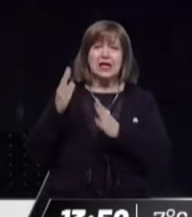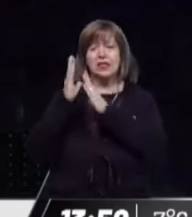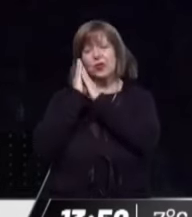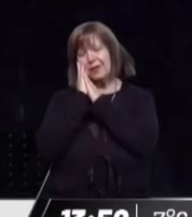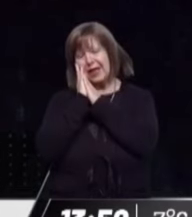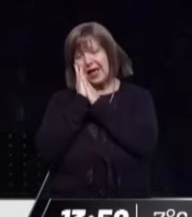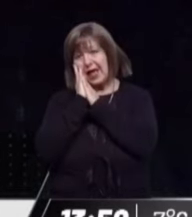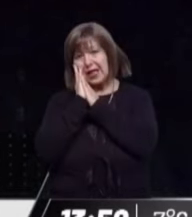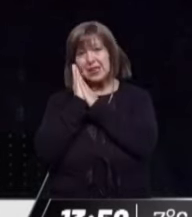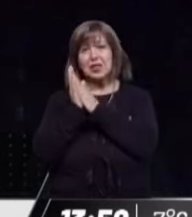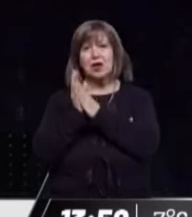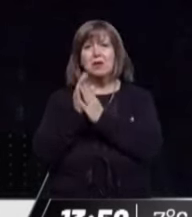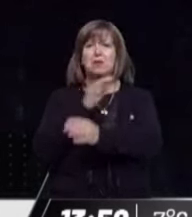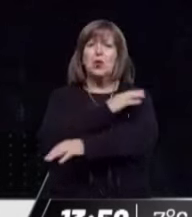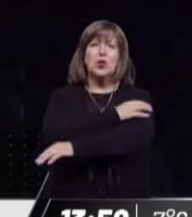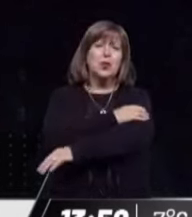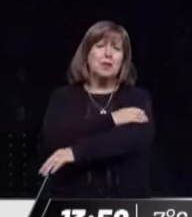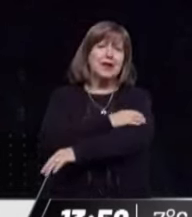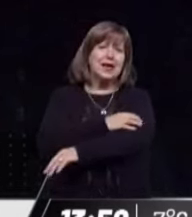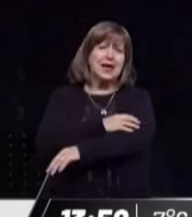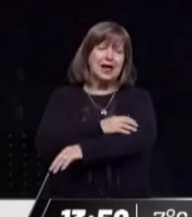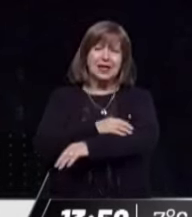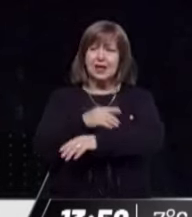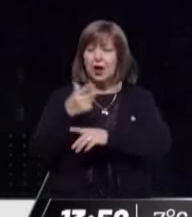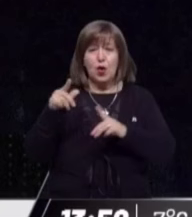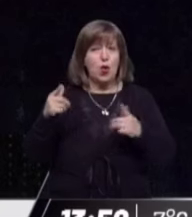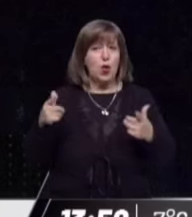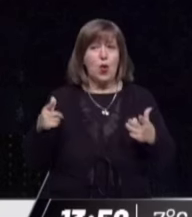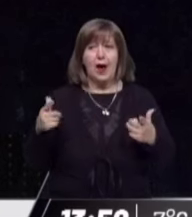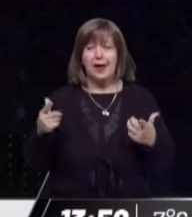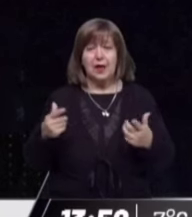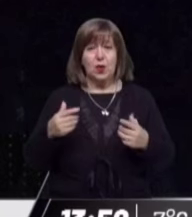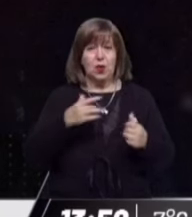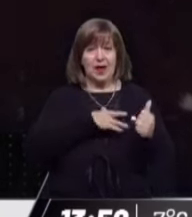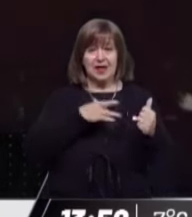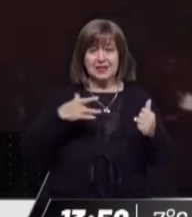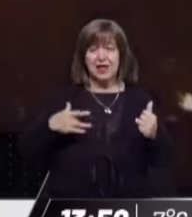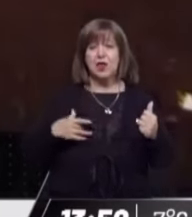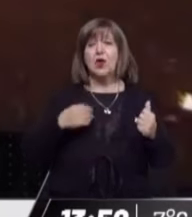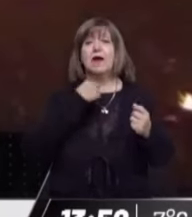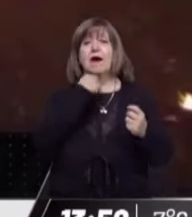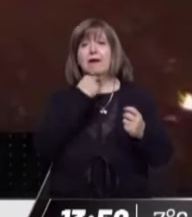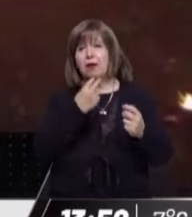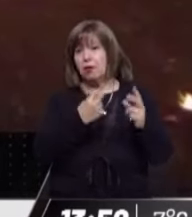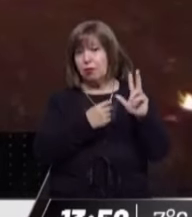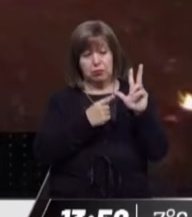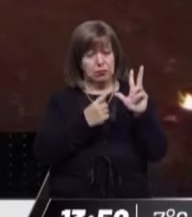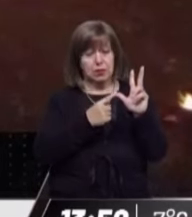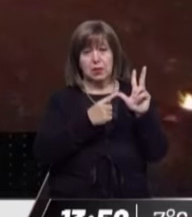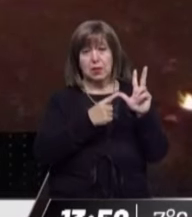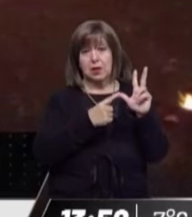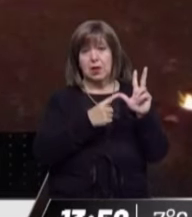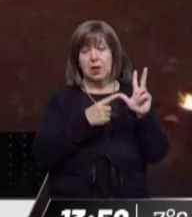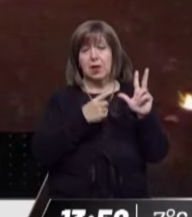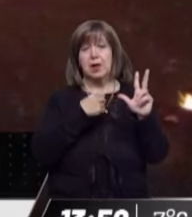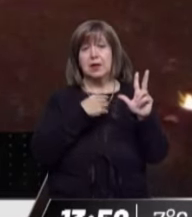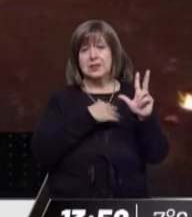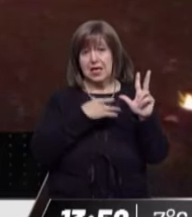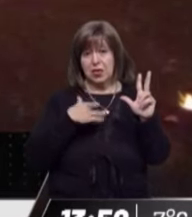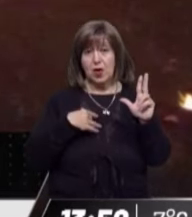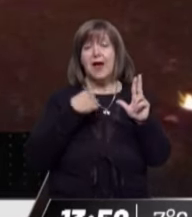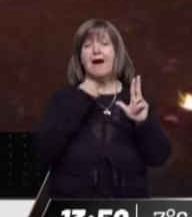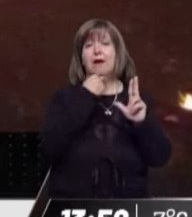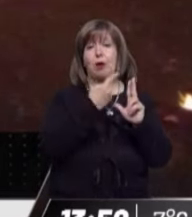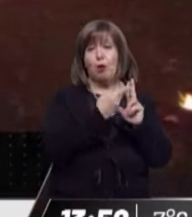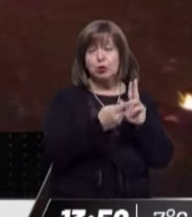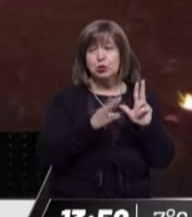chicos. Muy humilde, no tiene... Es una señora que está con sus hijos nomás. Así que